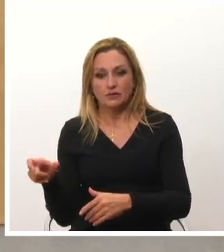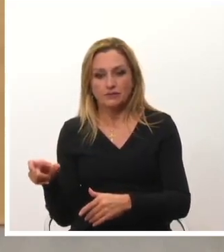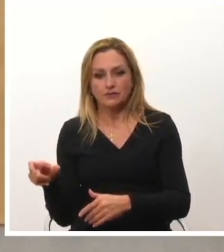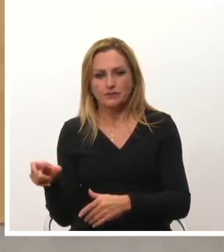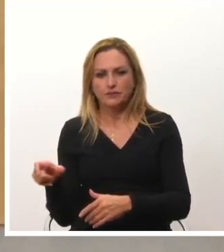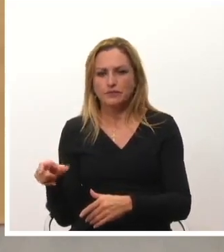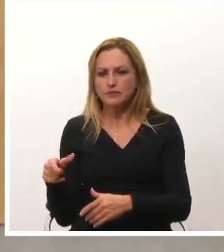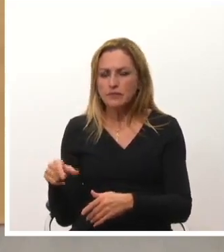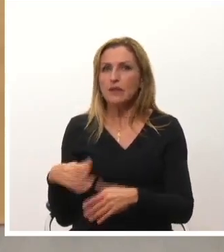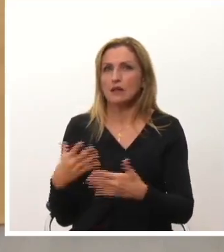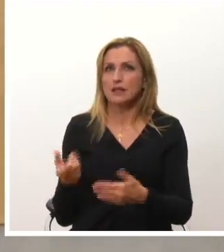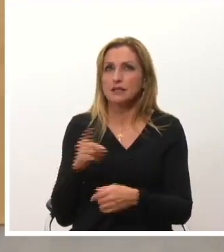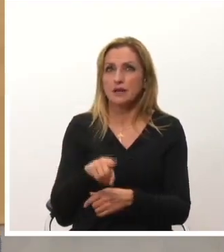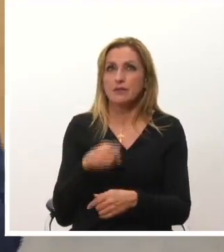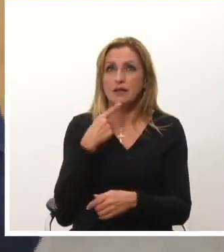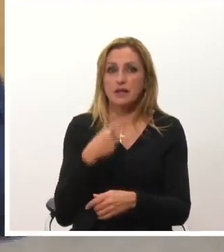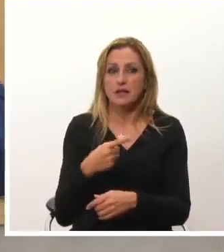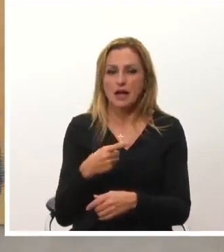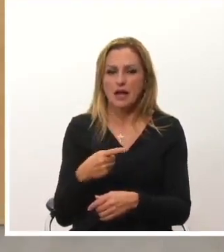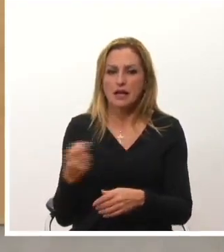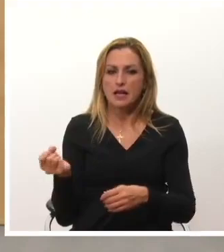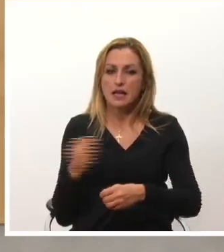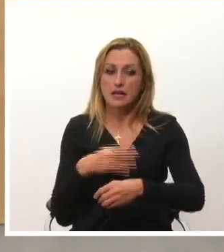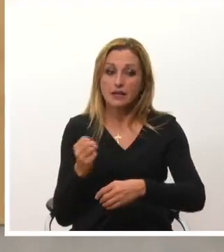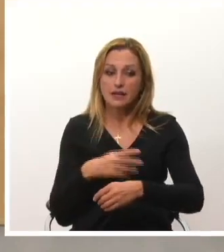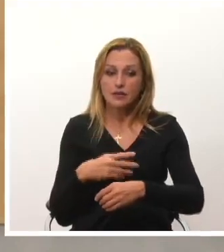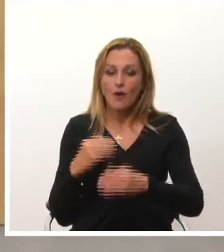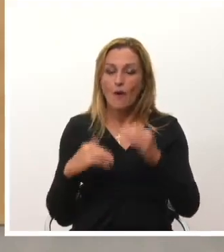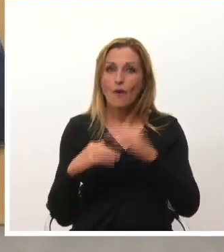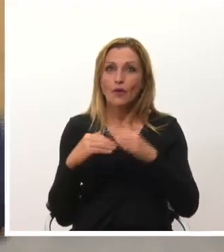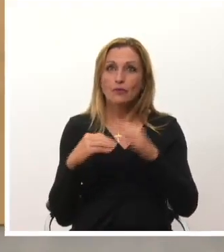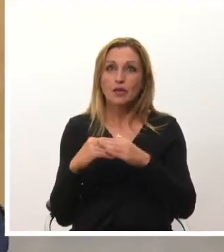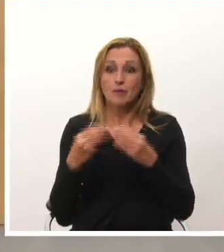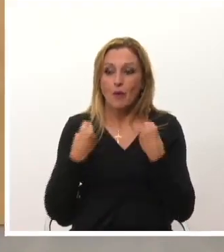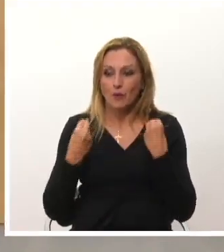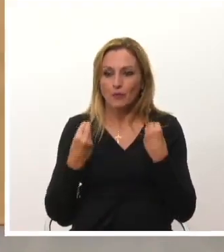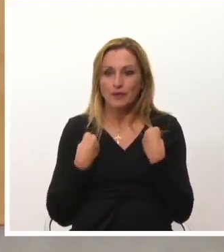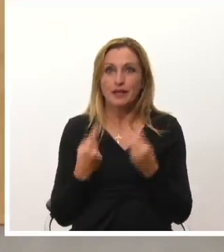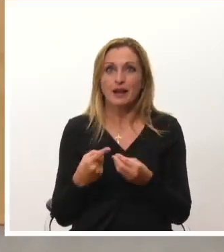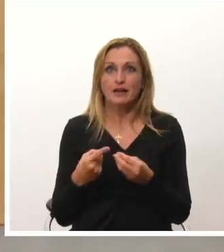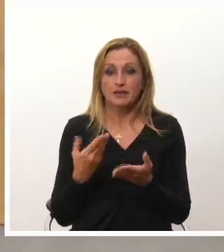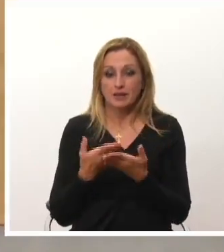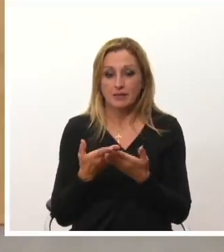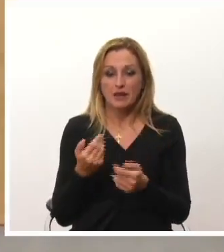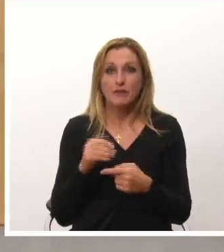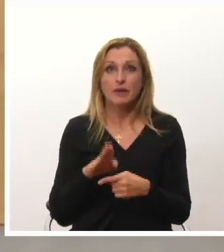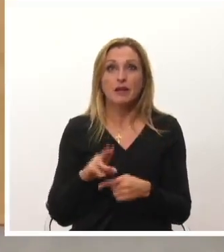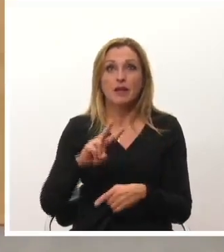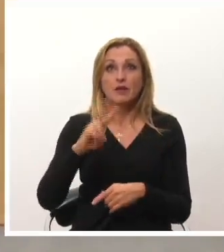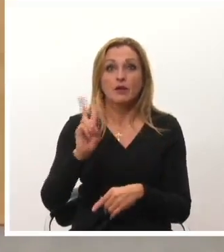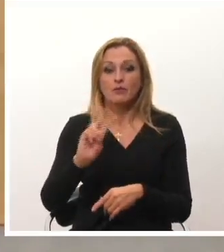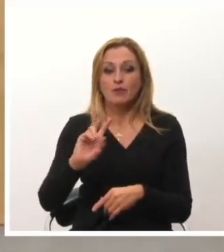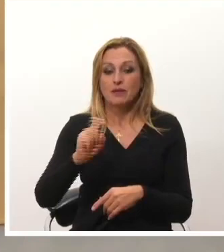el vuelvo a decir el ingreso mínimo vital que iba a ser la solución y la panacea es la su amiga la vicepresidenta del gobierno